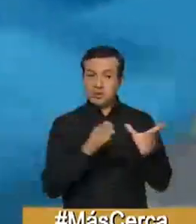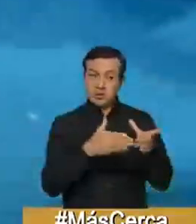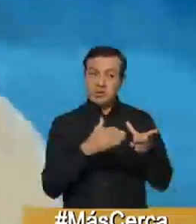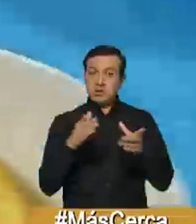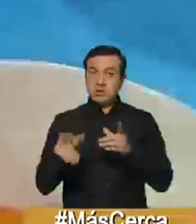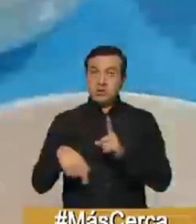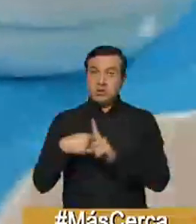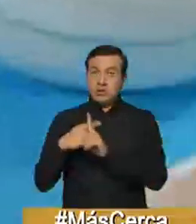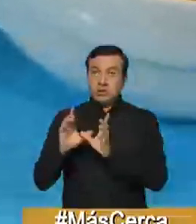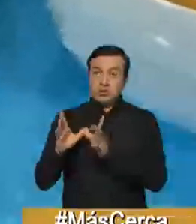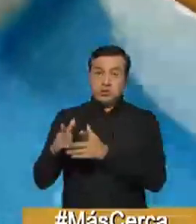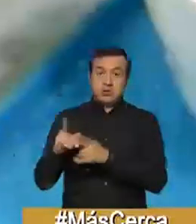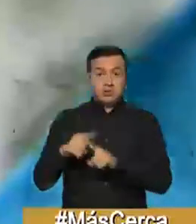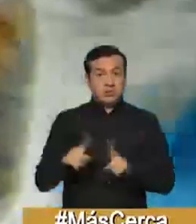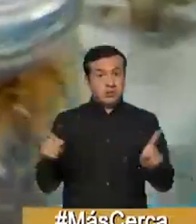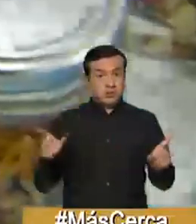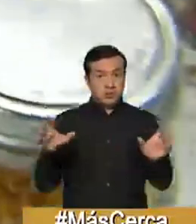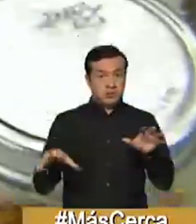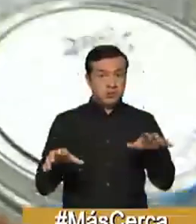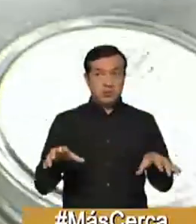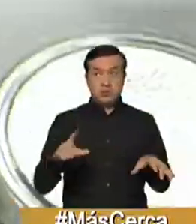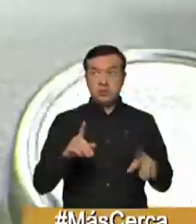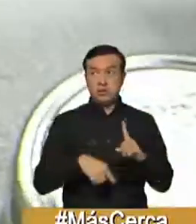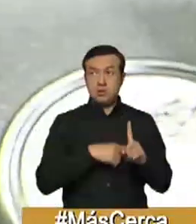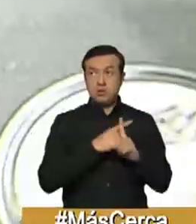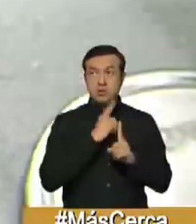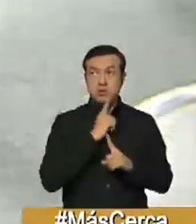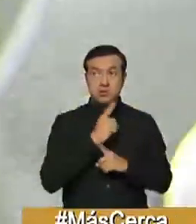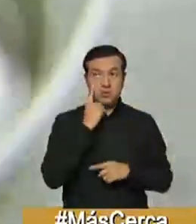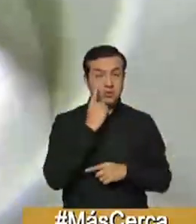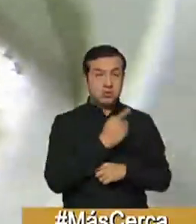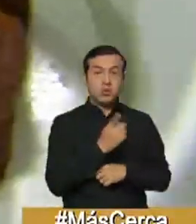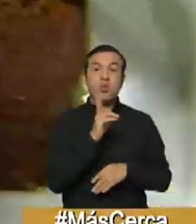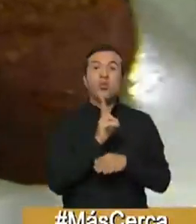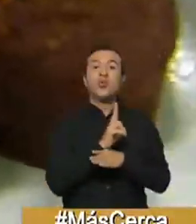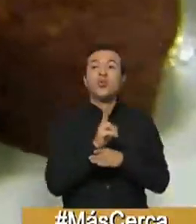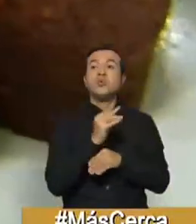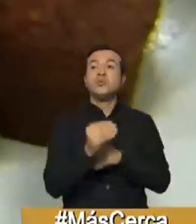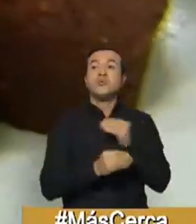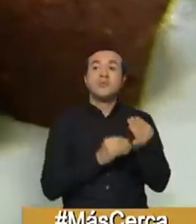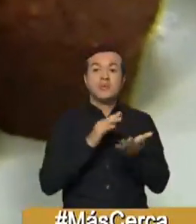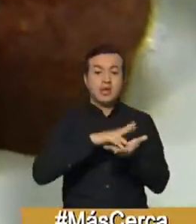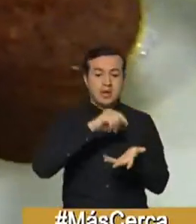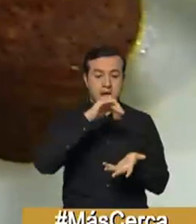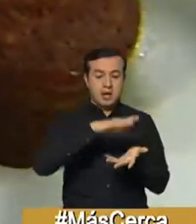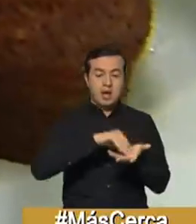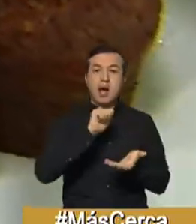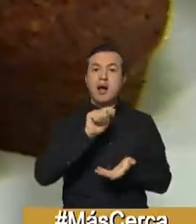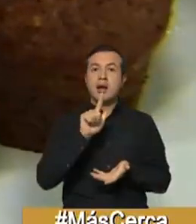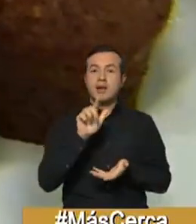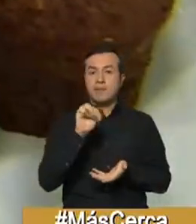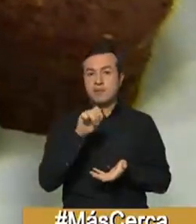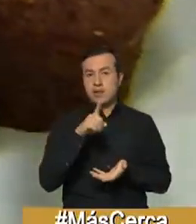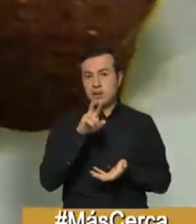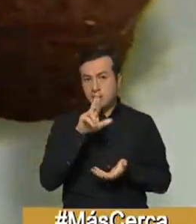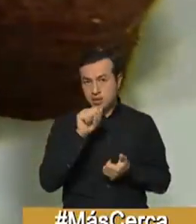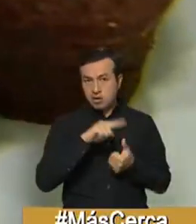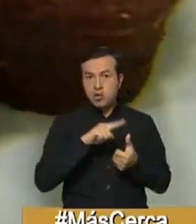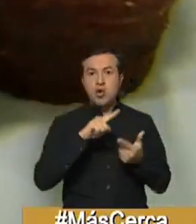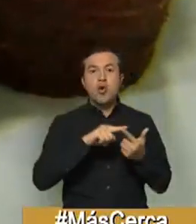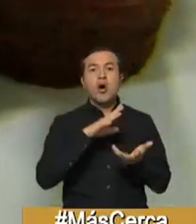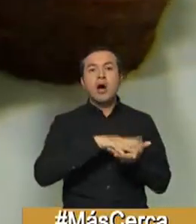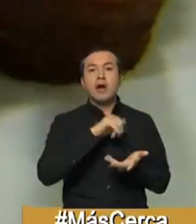estamos acostumbrados? ¿Sí? Ok, en estos tipos de cakes utilizamos harina de almendras o harina de avena